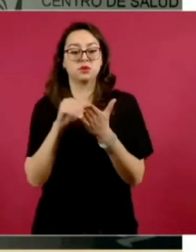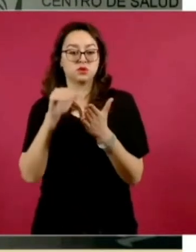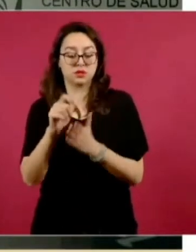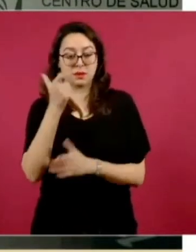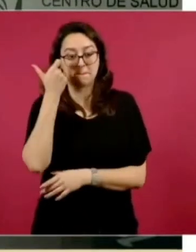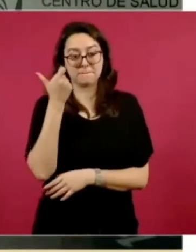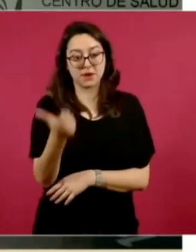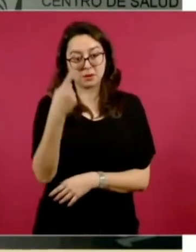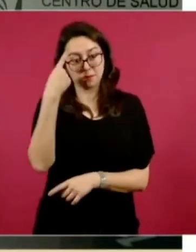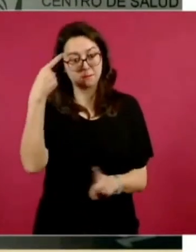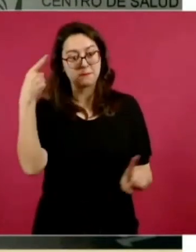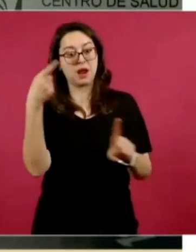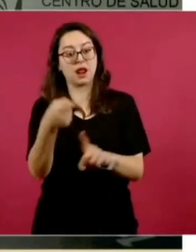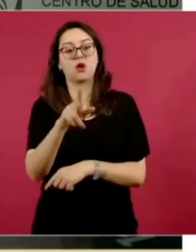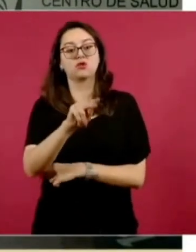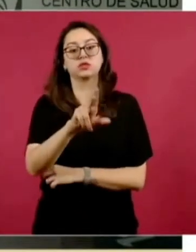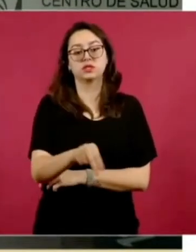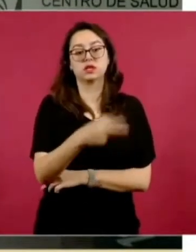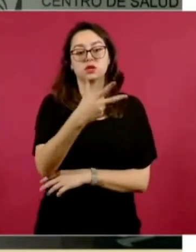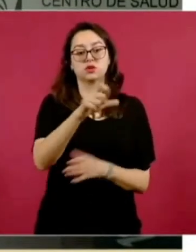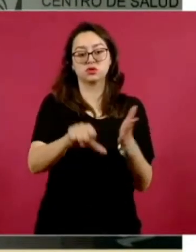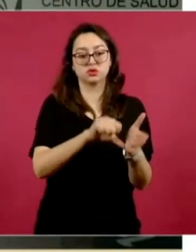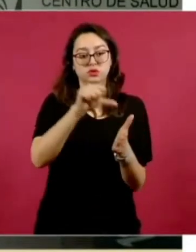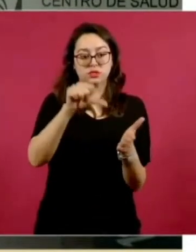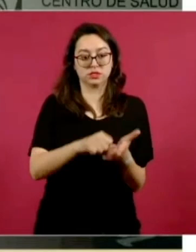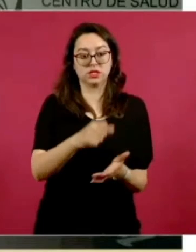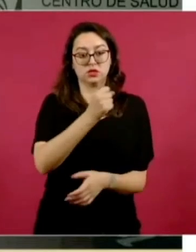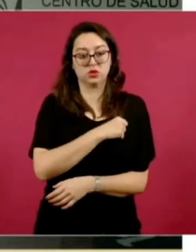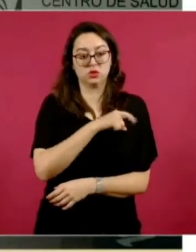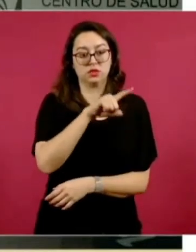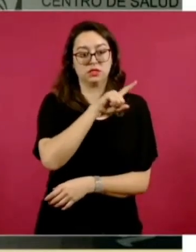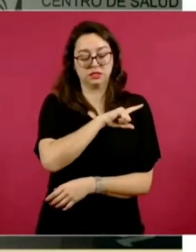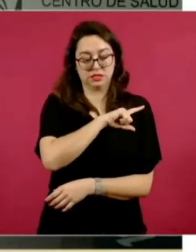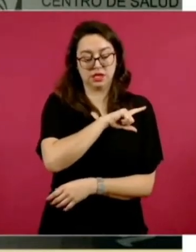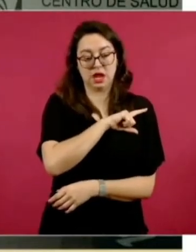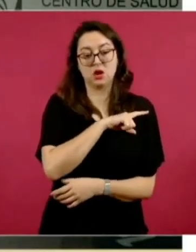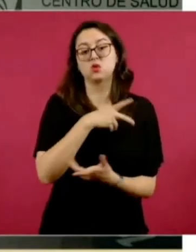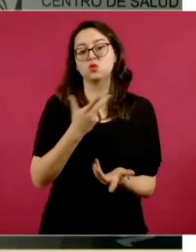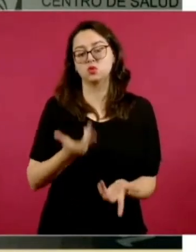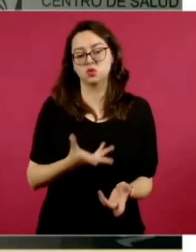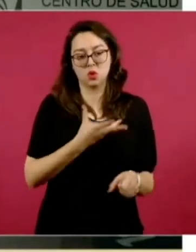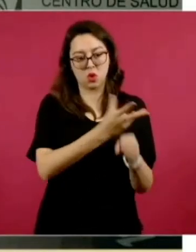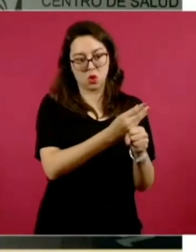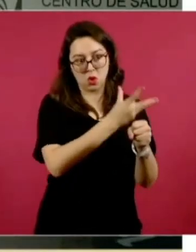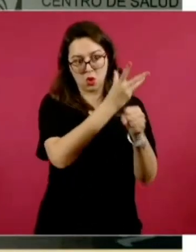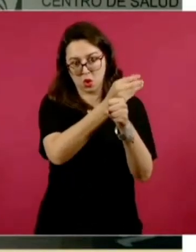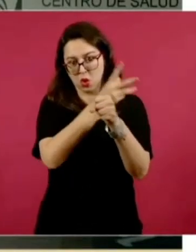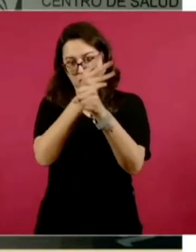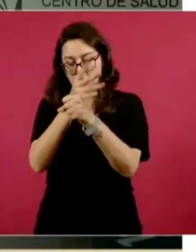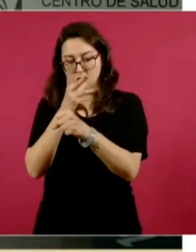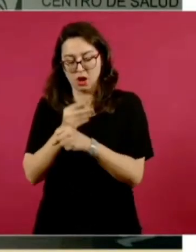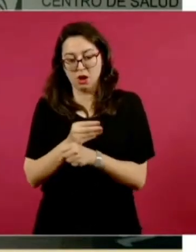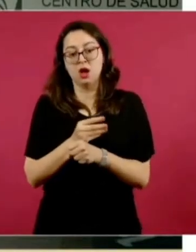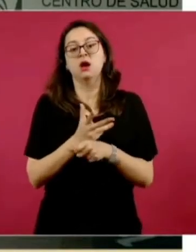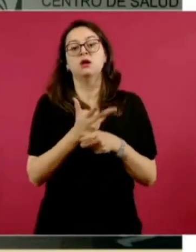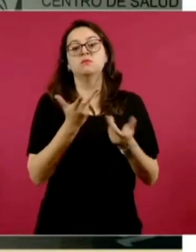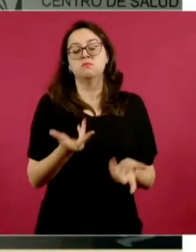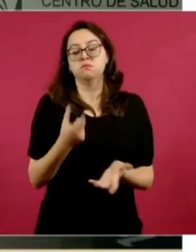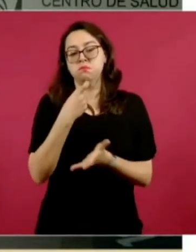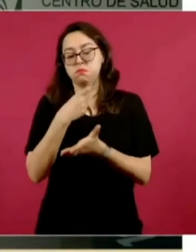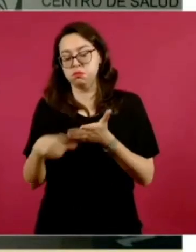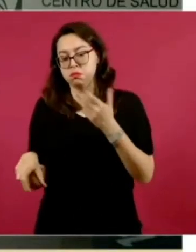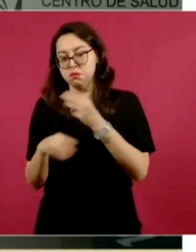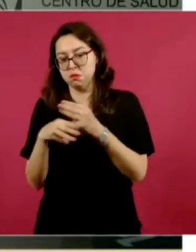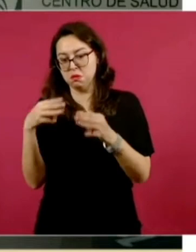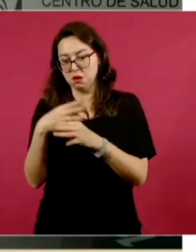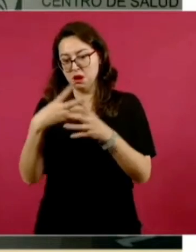salud. Baja California tiene en total 194, ya se han intervenido 88 centros de salud y se han adquirido